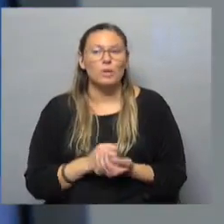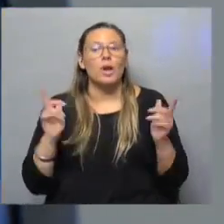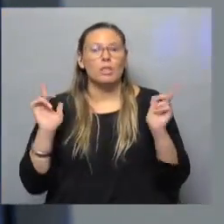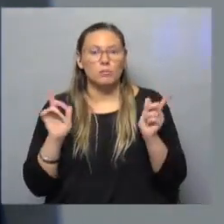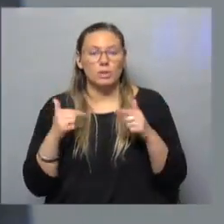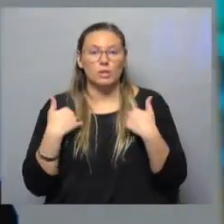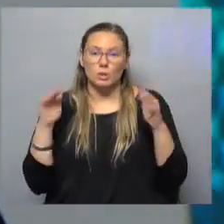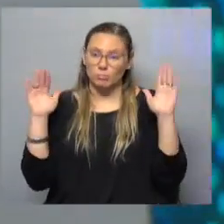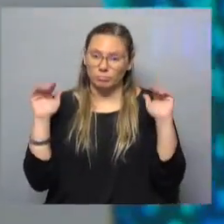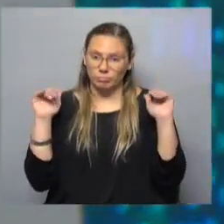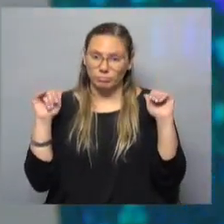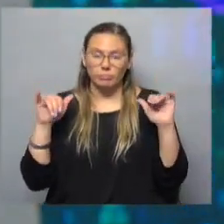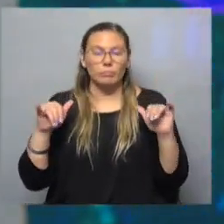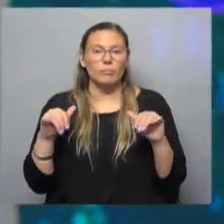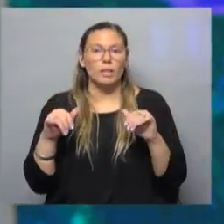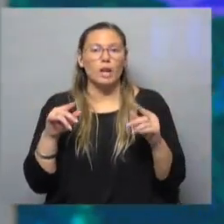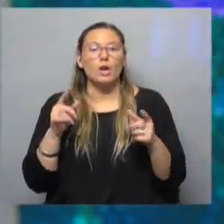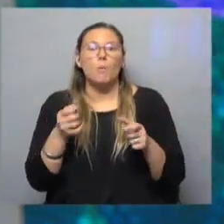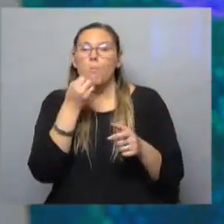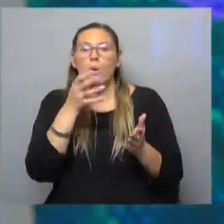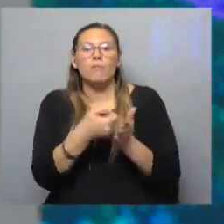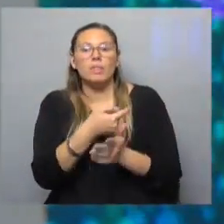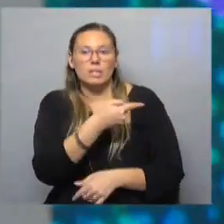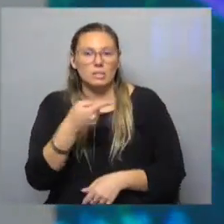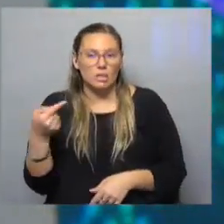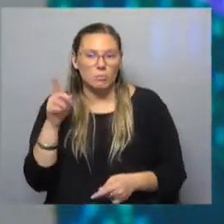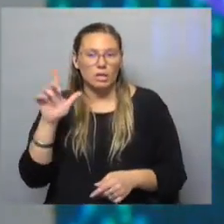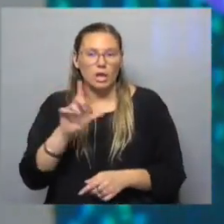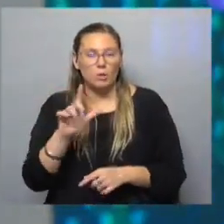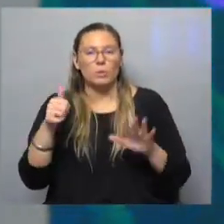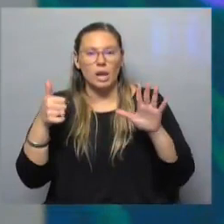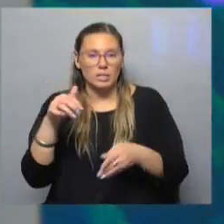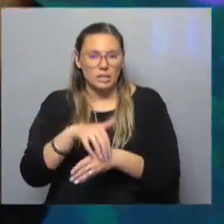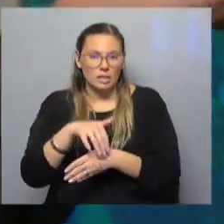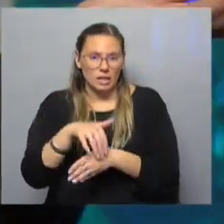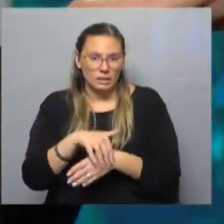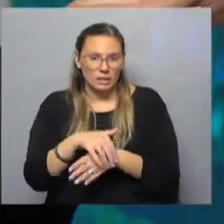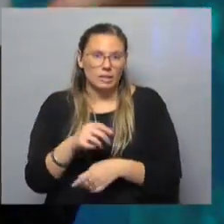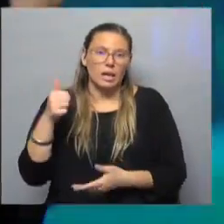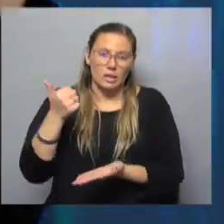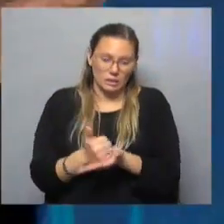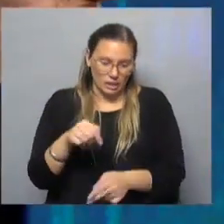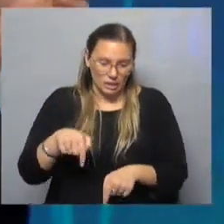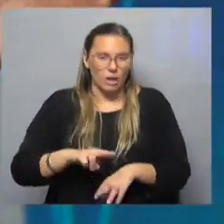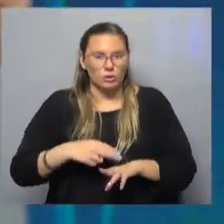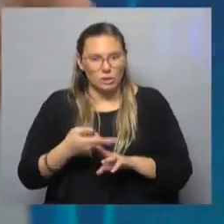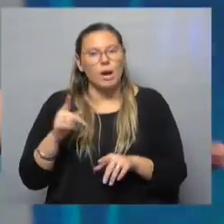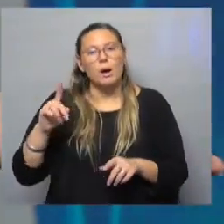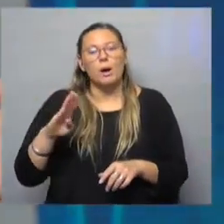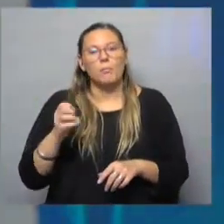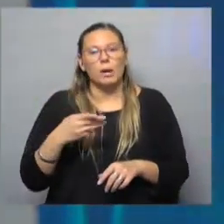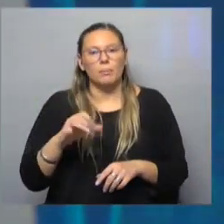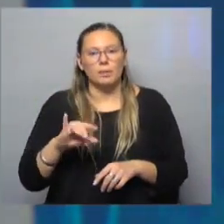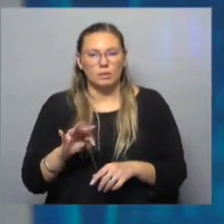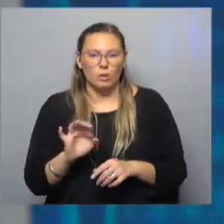disfrutarlo. Yo me despido ya de ustedes. Tengan buen fin de semana. El lunes a las 18 horas vamos a estar acá nuevamente. Ya viene Pablito, así que no